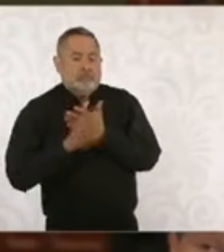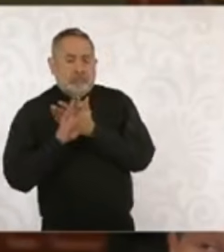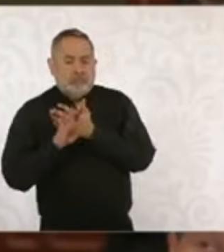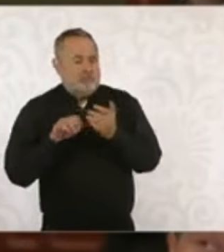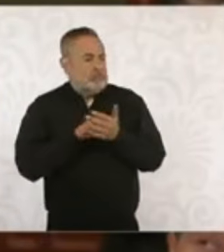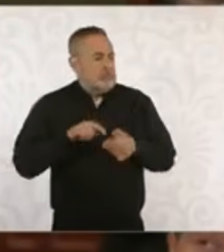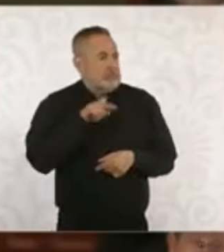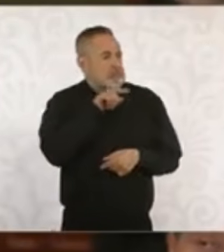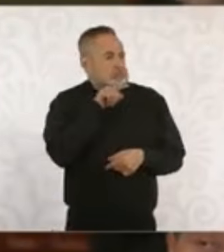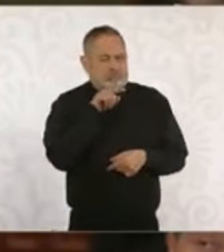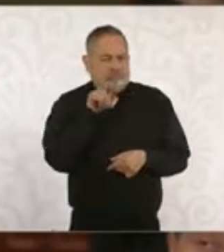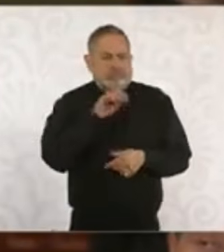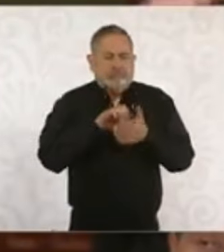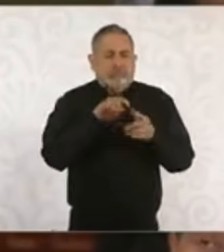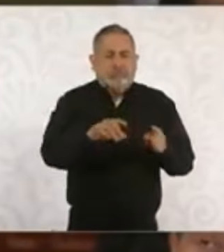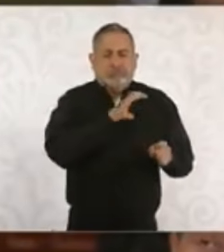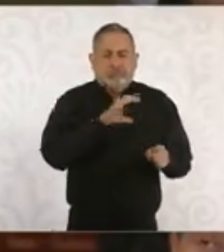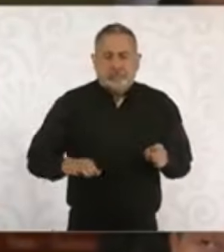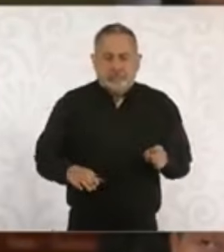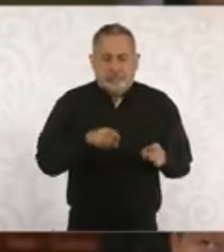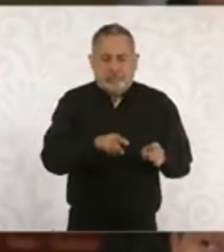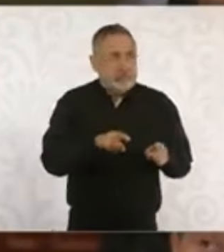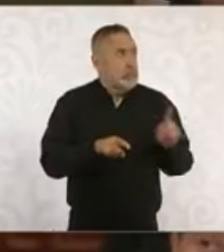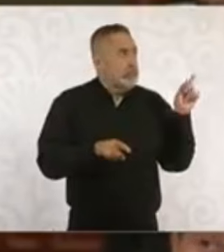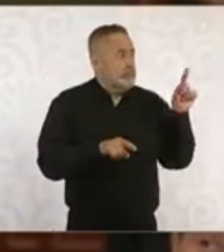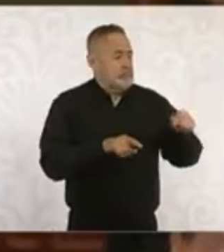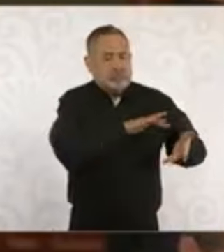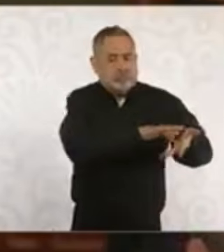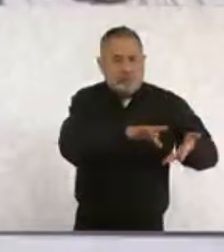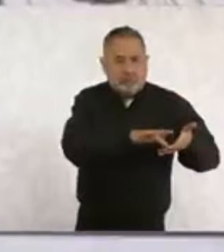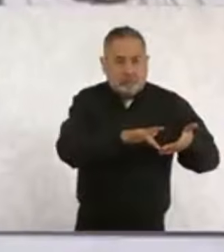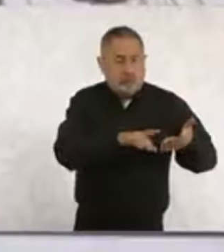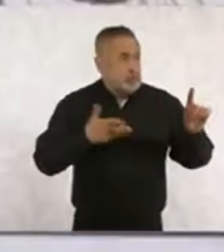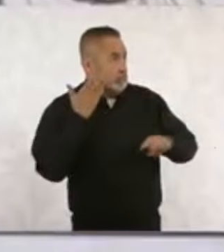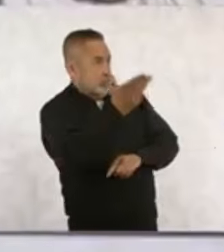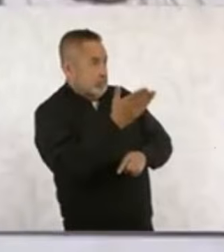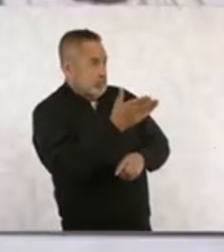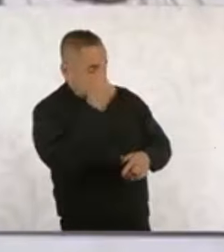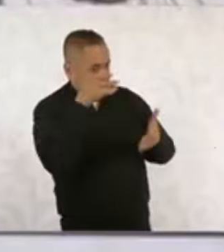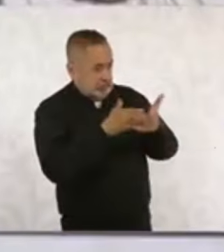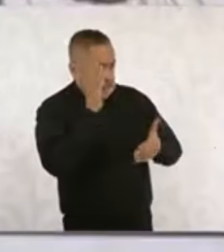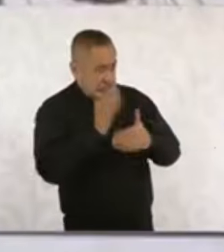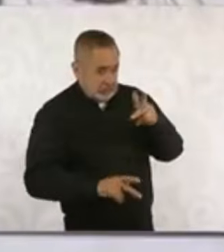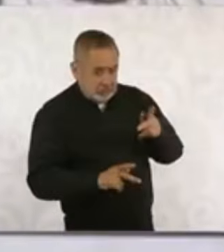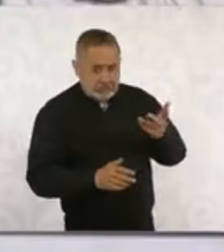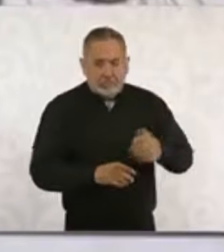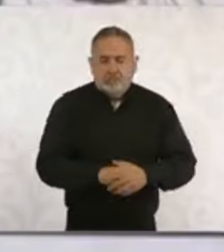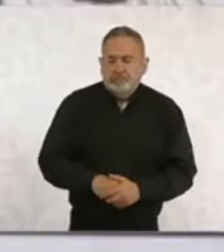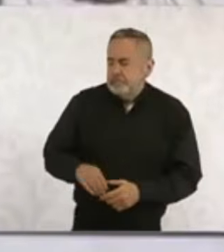posible candidato, ¿usted pediría al gobierno estadounidense que no intervenga de esa manera en un apoyo? Pues es constitucional.